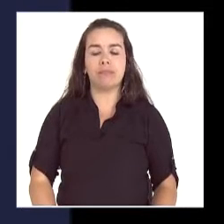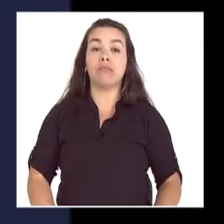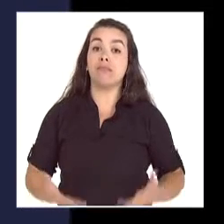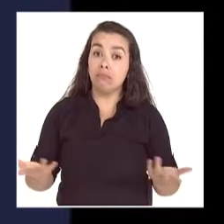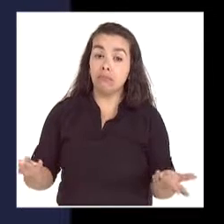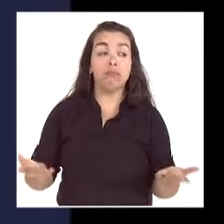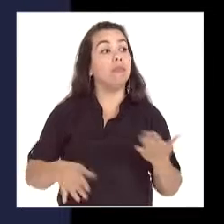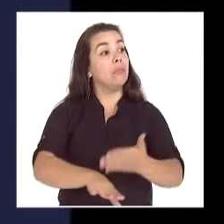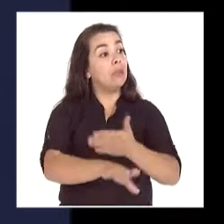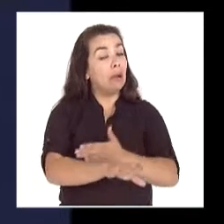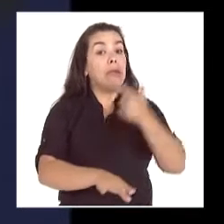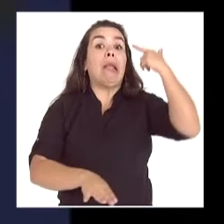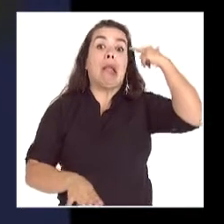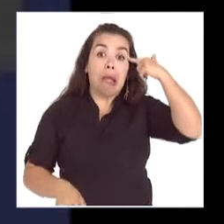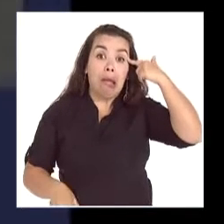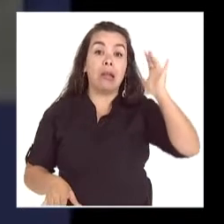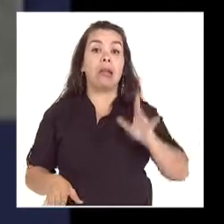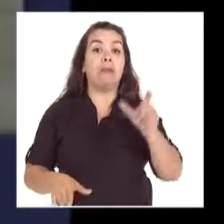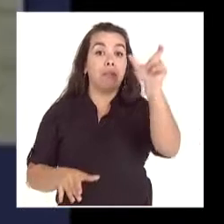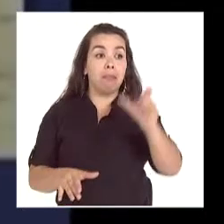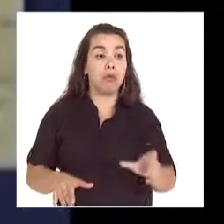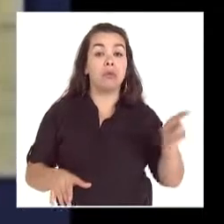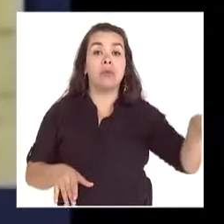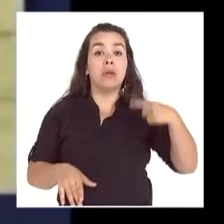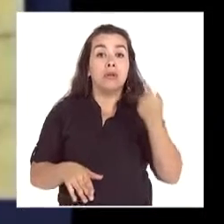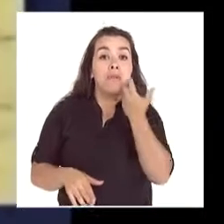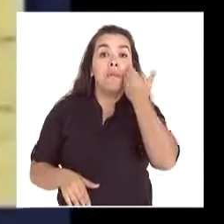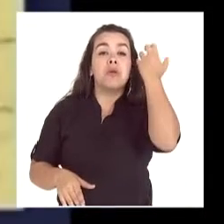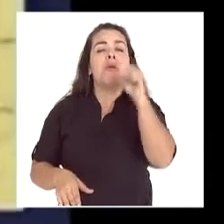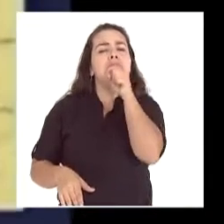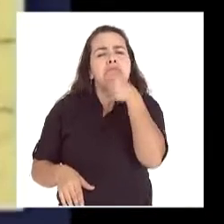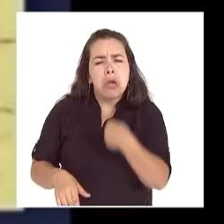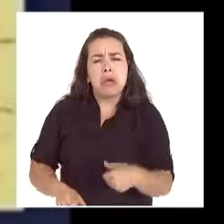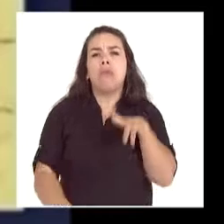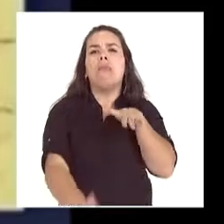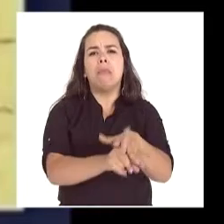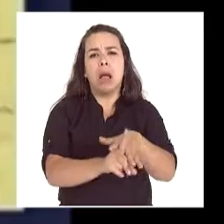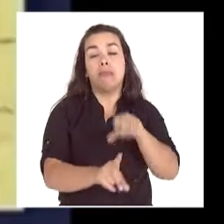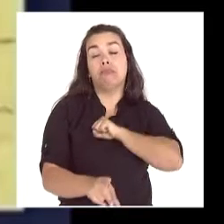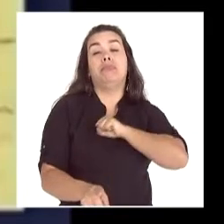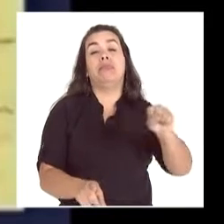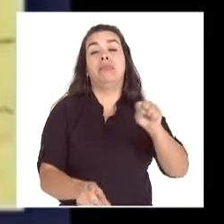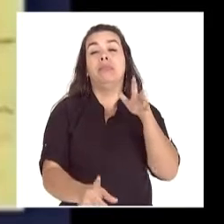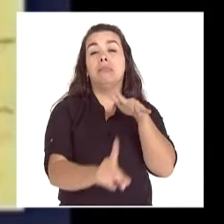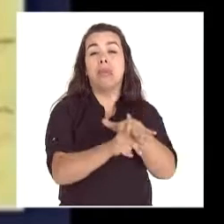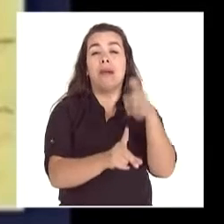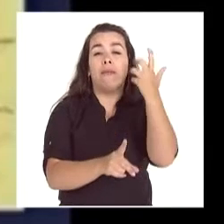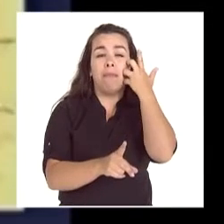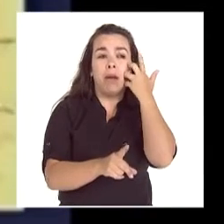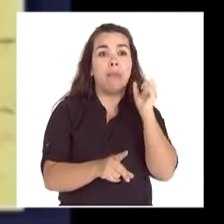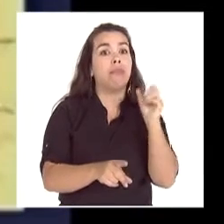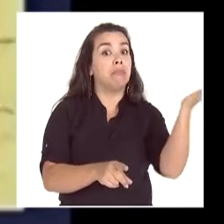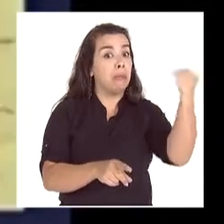pensaba que la enfermedad vascular era de personas adultas o de adultos mayores. Esa es